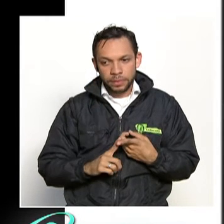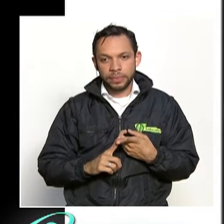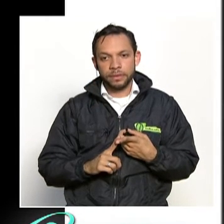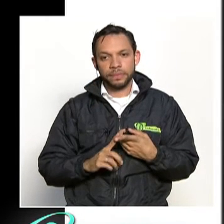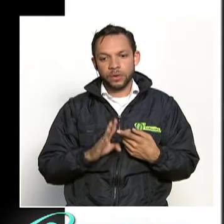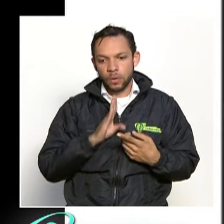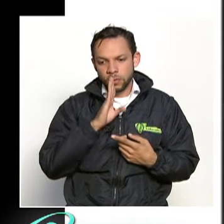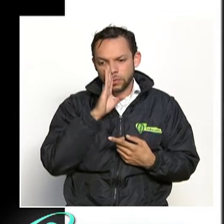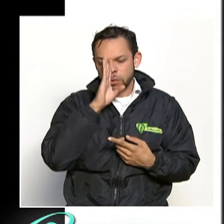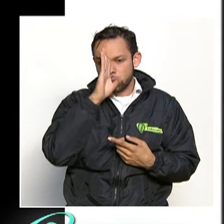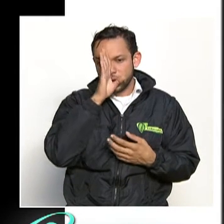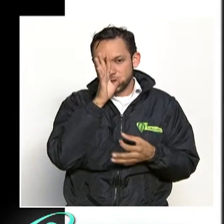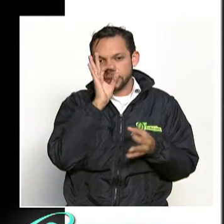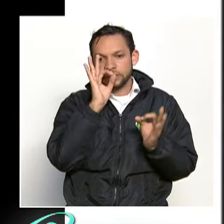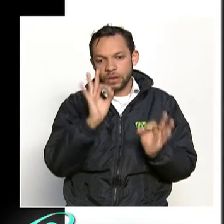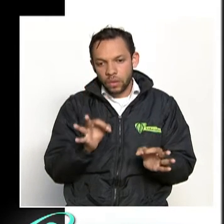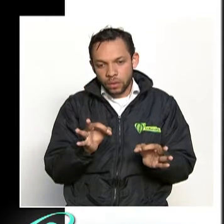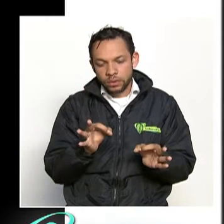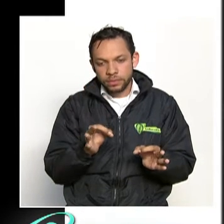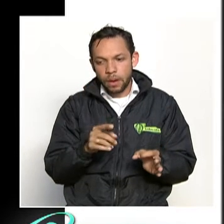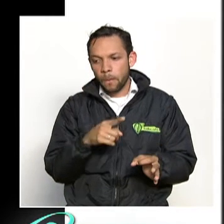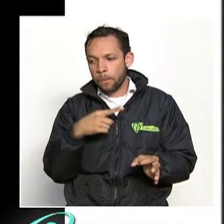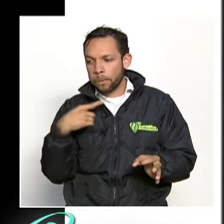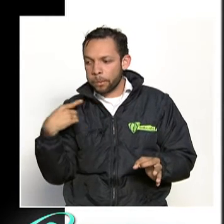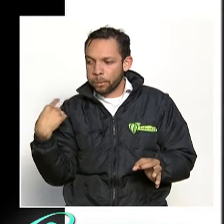milenaria que implica